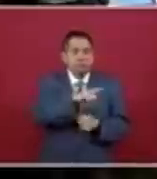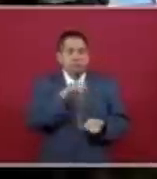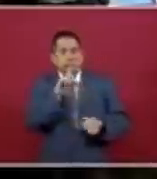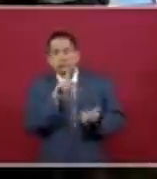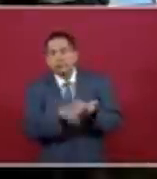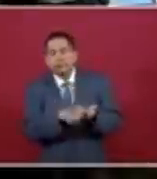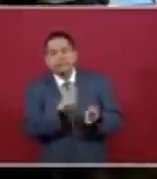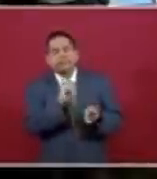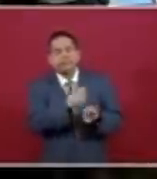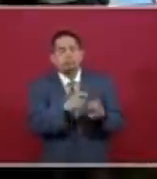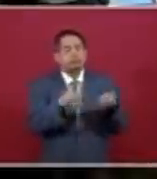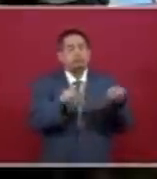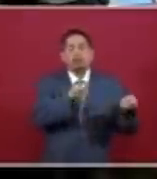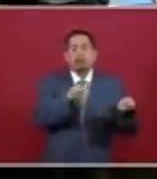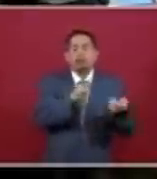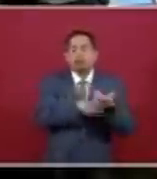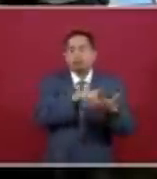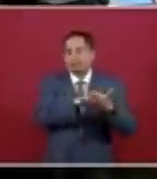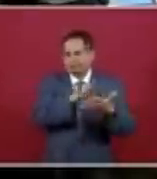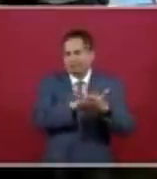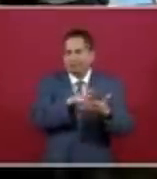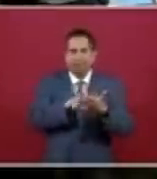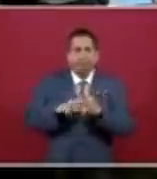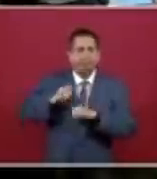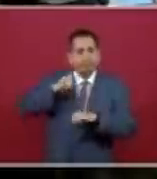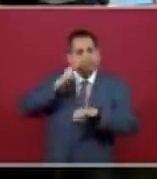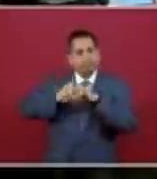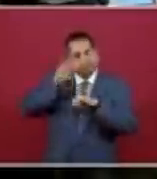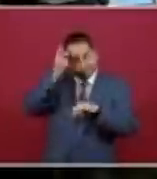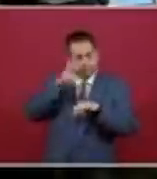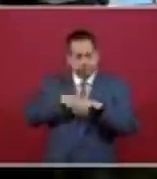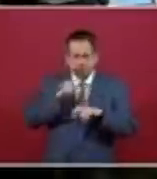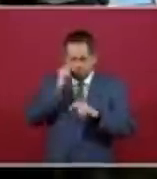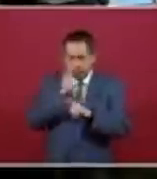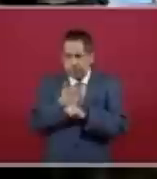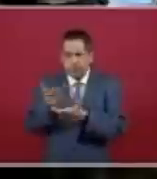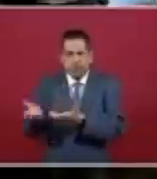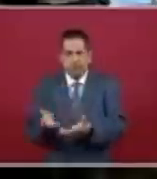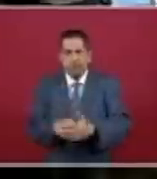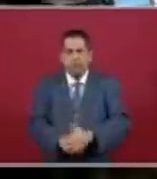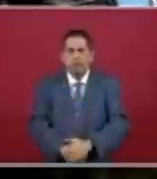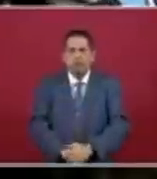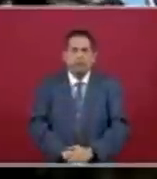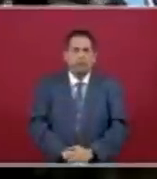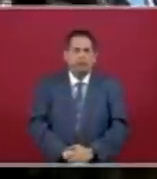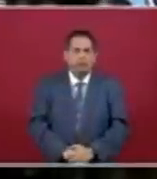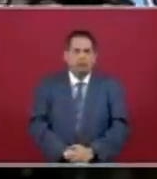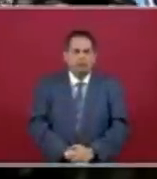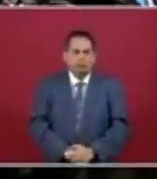a la gobernabilidad con dignidad que se den en los FEDESOS.